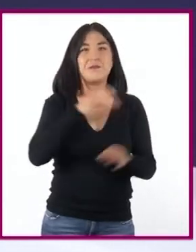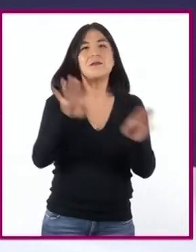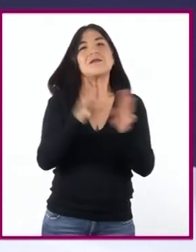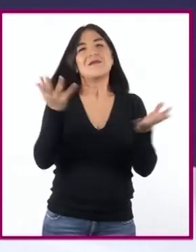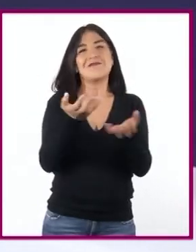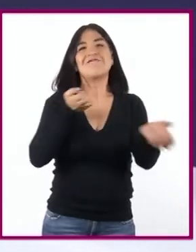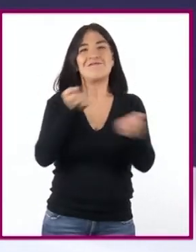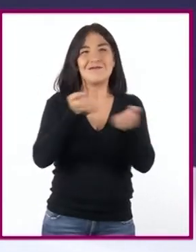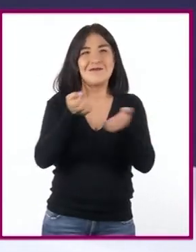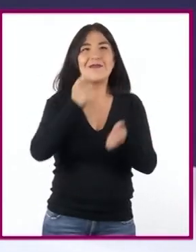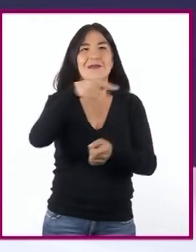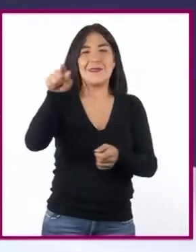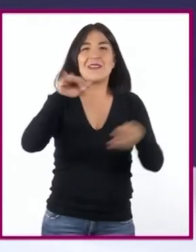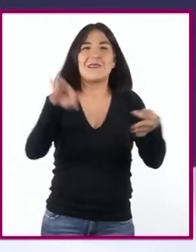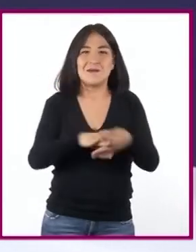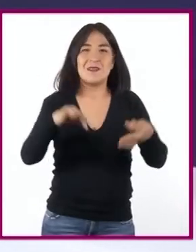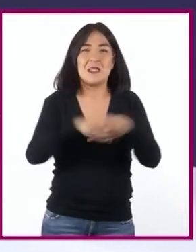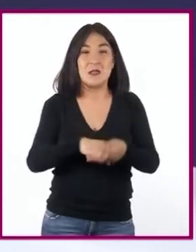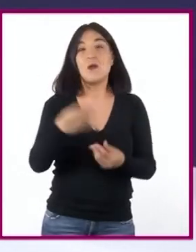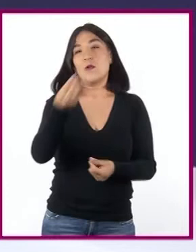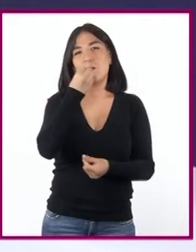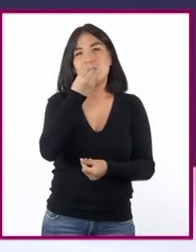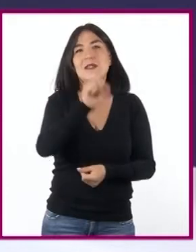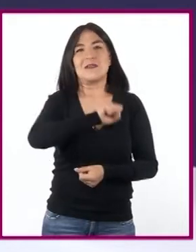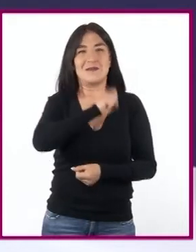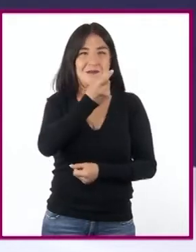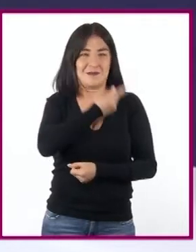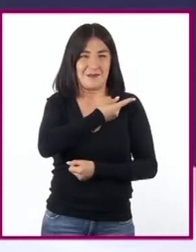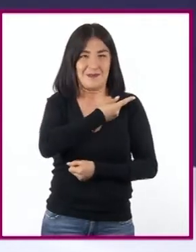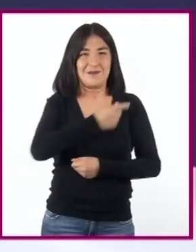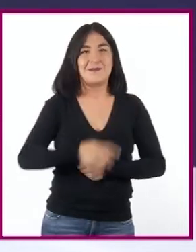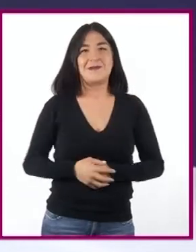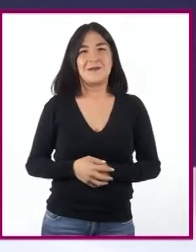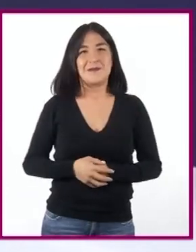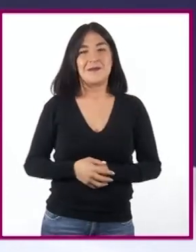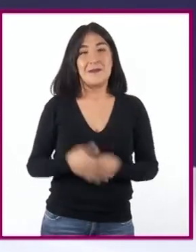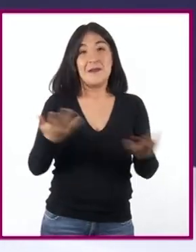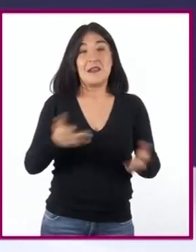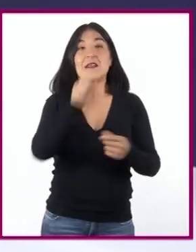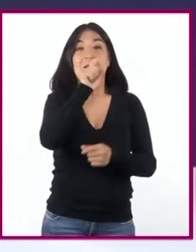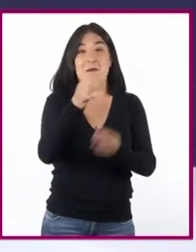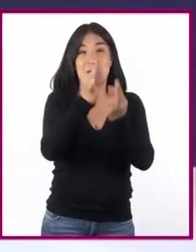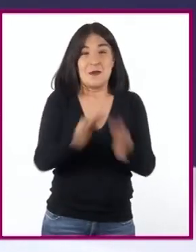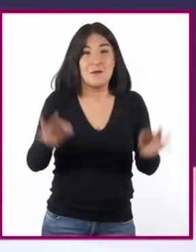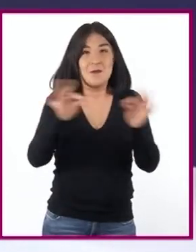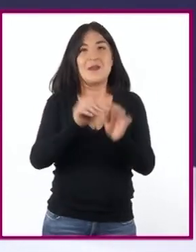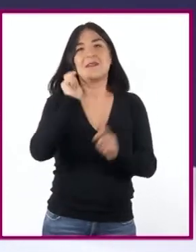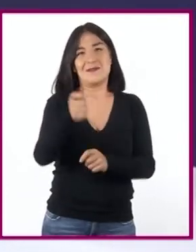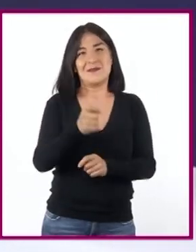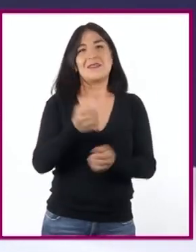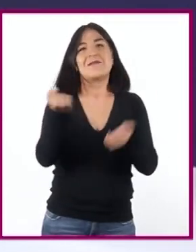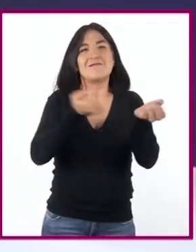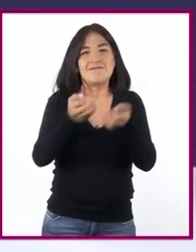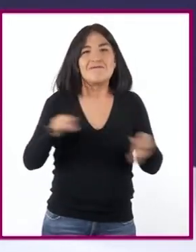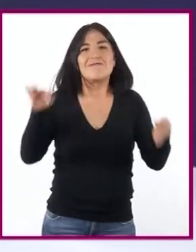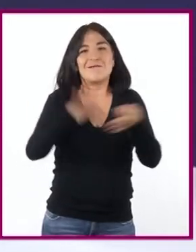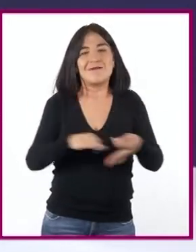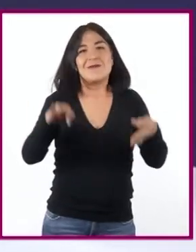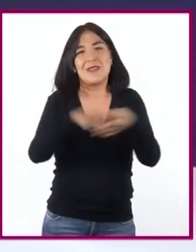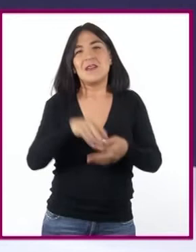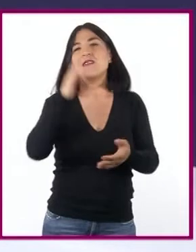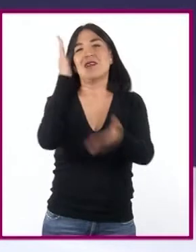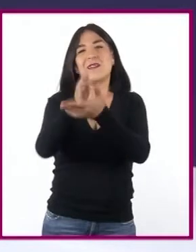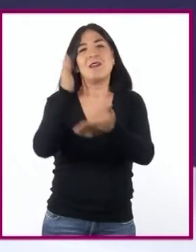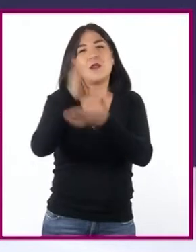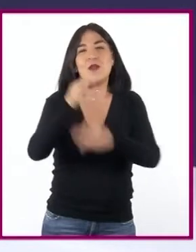realizando actividad física, comiendo saludablemente y algo muy importante, realizarnos chequeos constantes